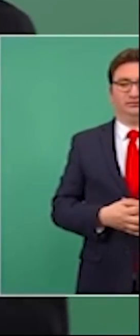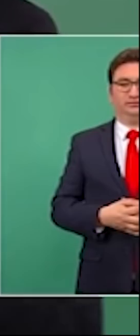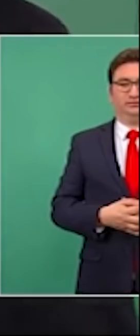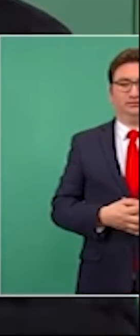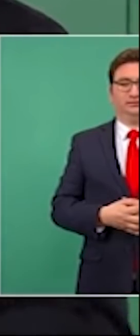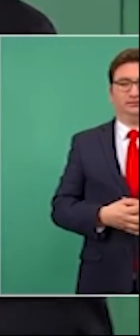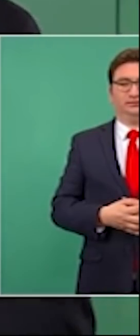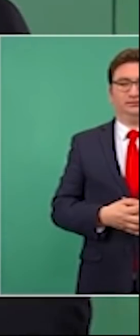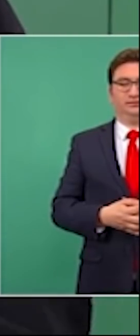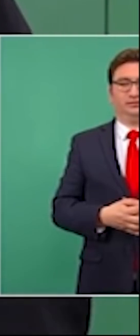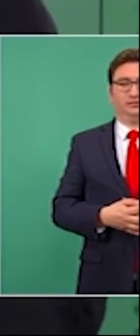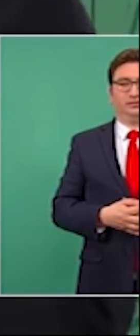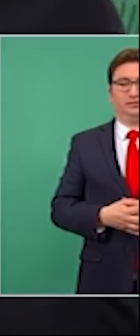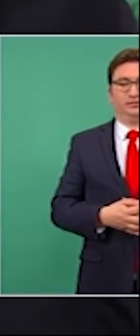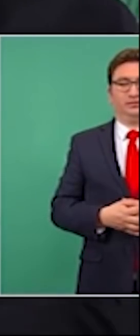un momento